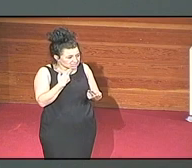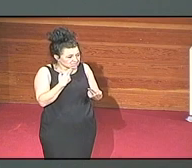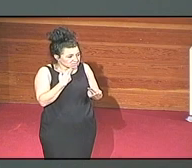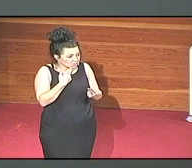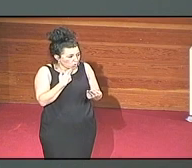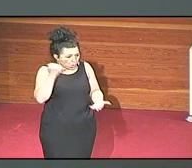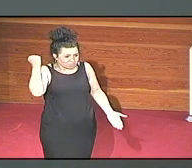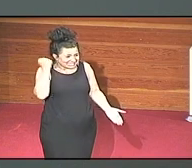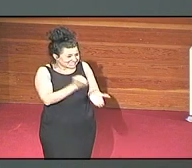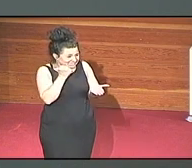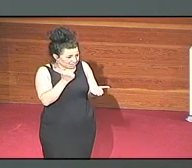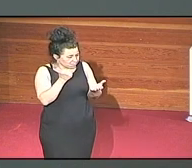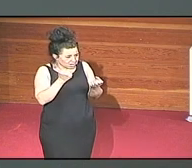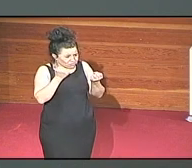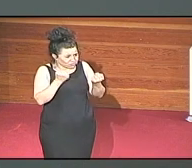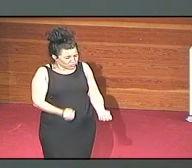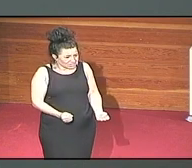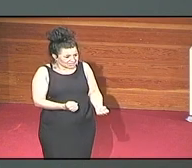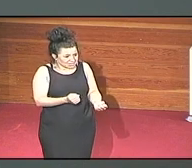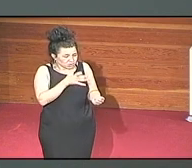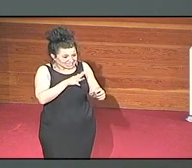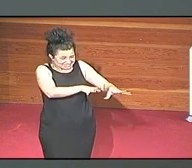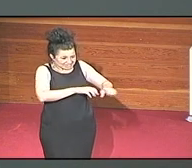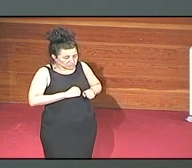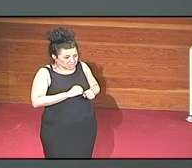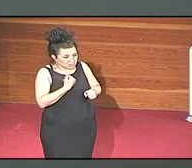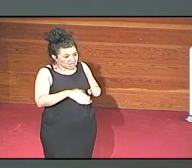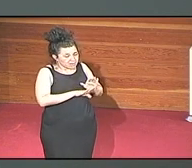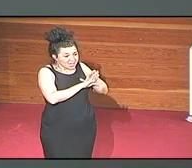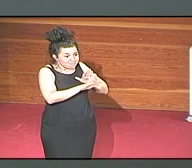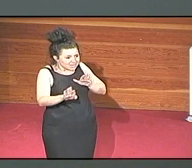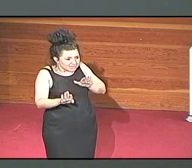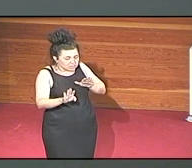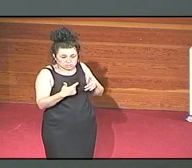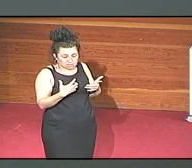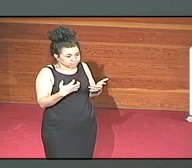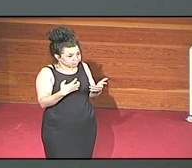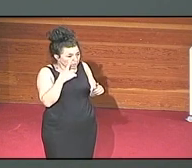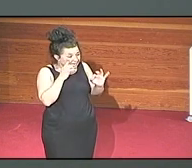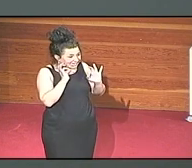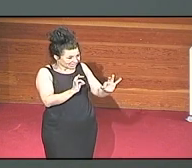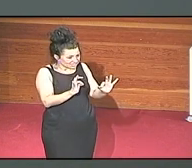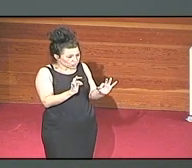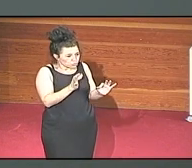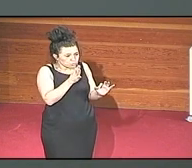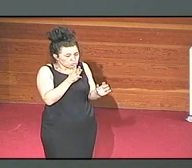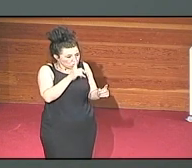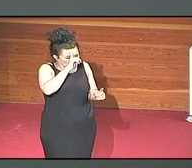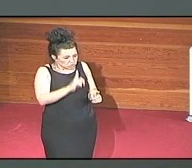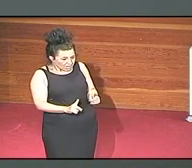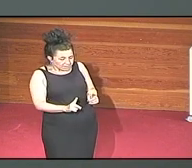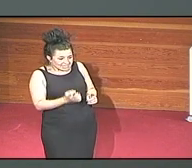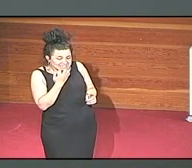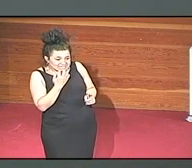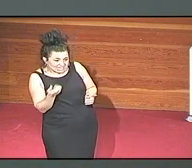secuestrada para muchos de sus vecinos era ella un riesgo demasiado grande para aceptar porque no sabían si la vendrían a